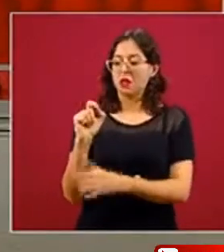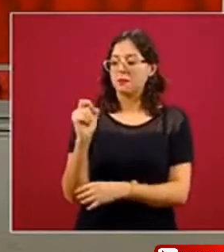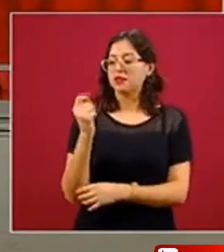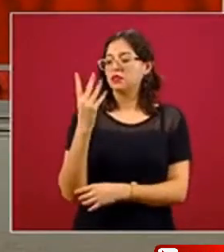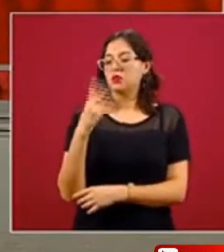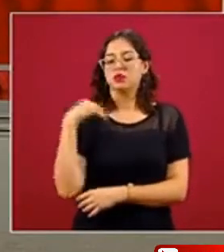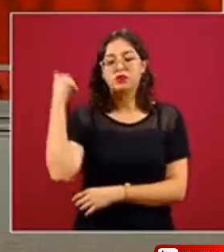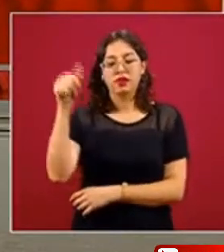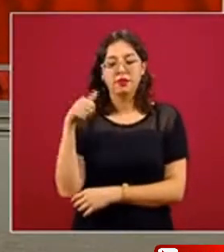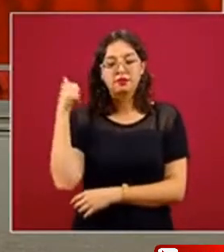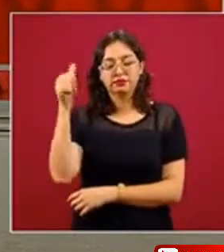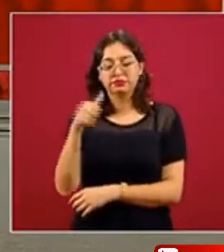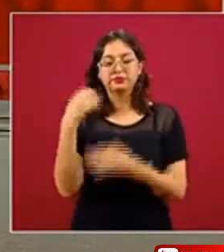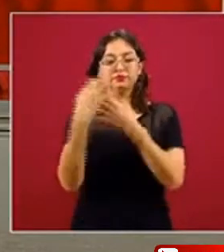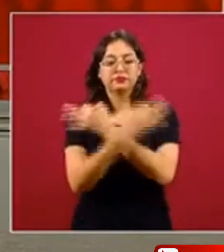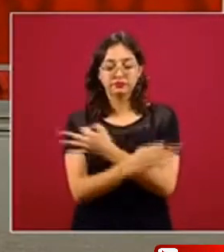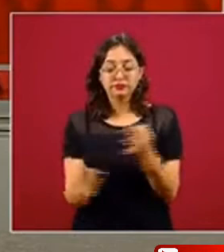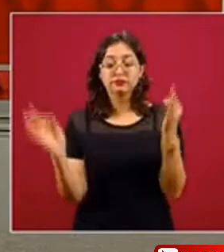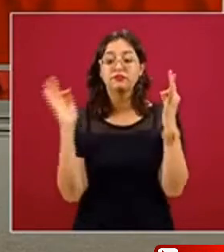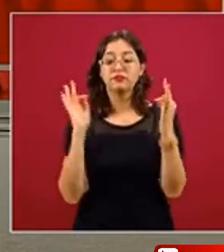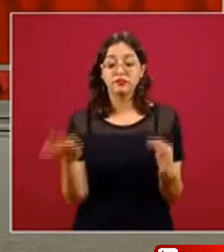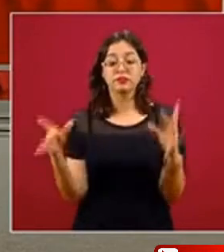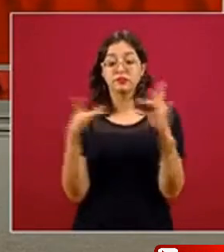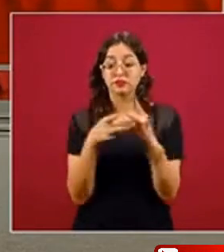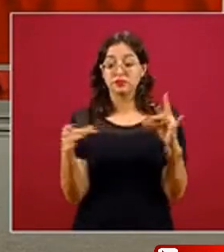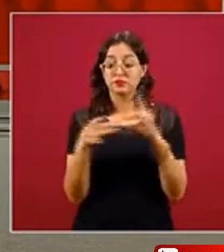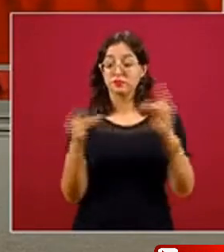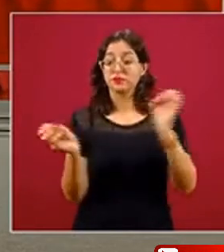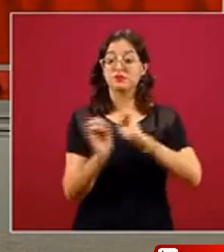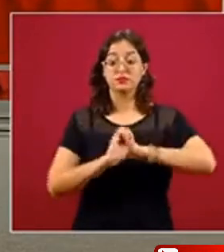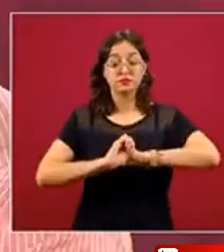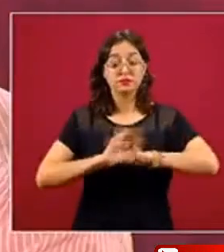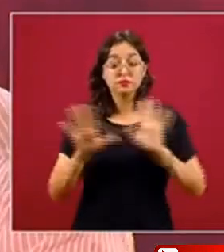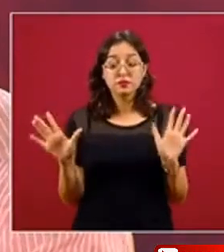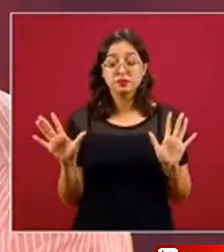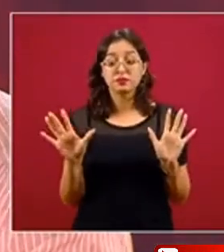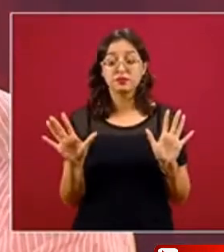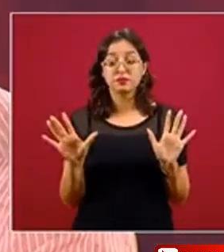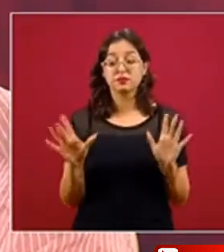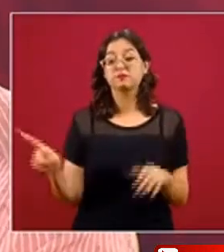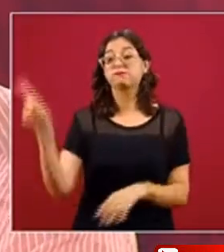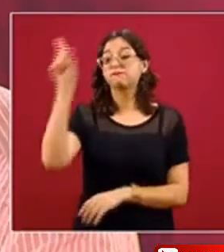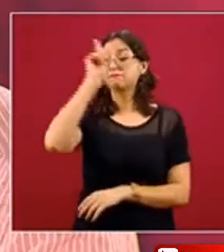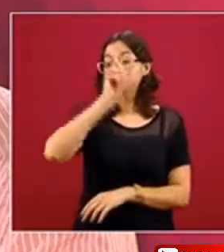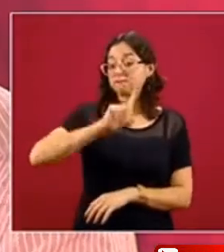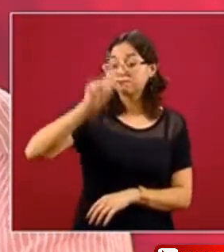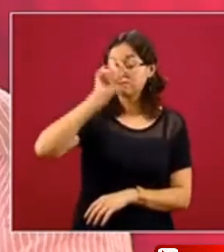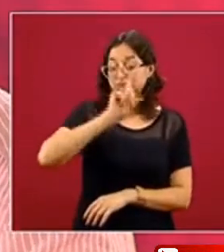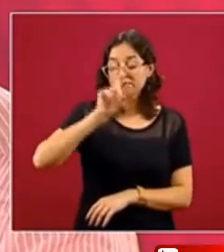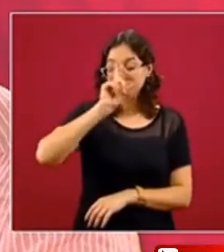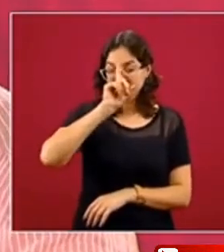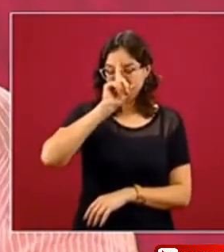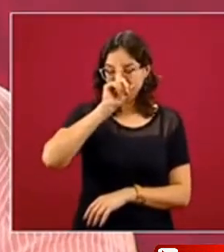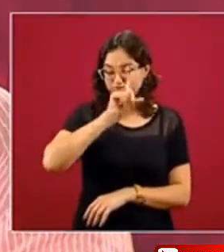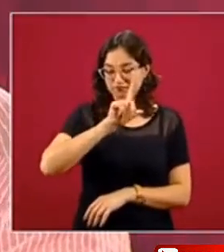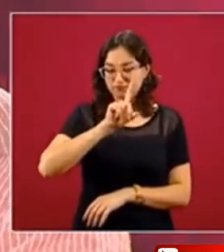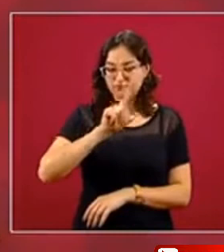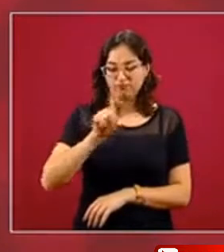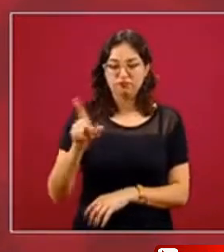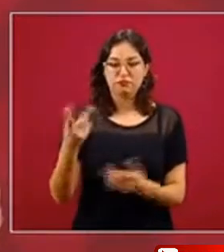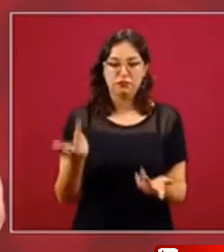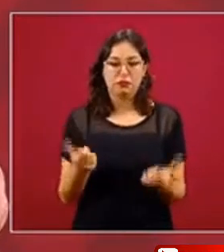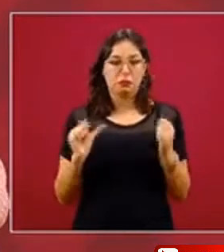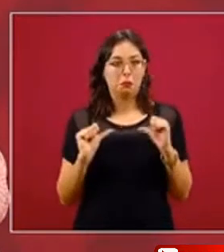24 de abril, hizo un pronunciamiento explícito sobre esto, recomendando que no se consideren las pruebas